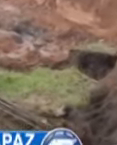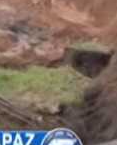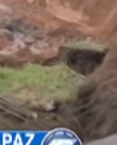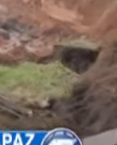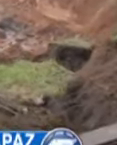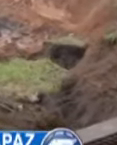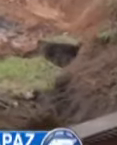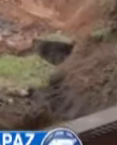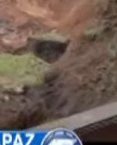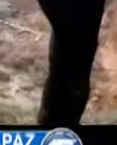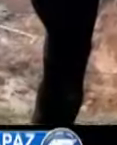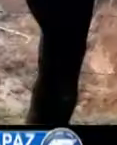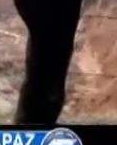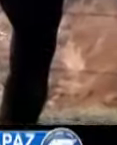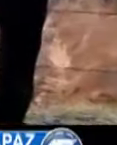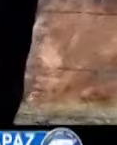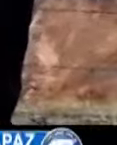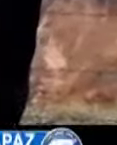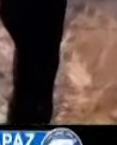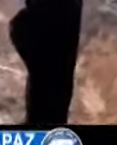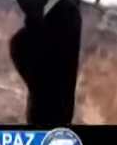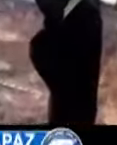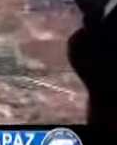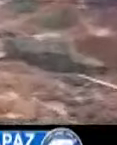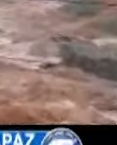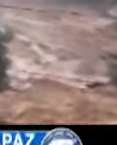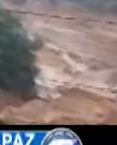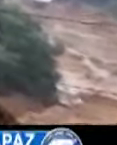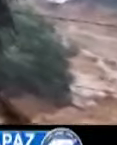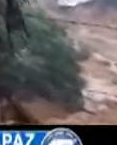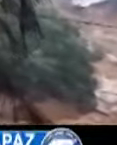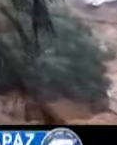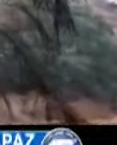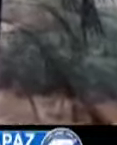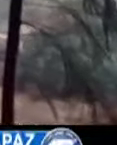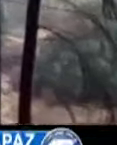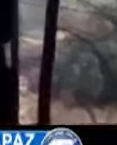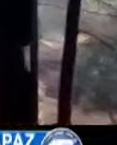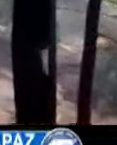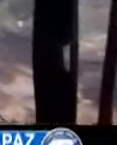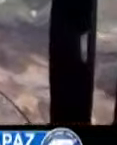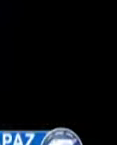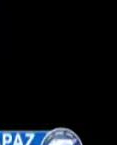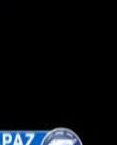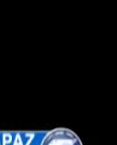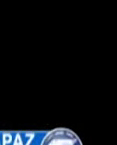Horas después, autoridades del Ministerio de Comunicaciones se hicieron presentes al lugar para